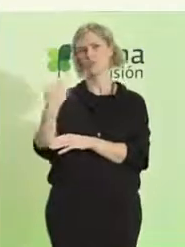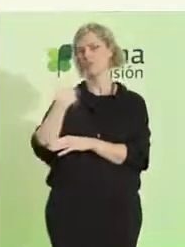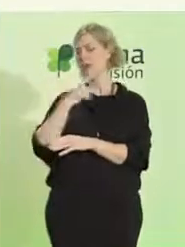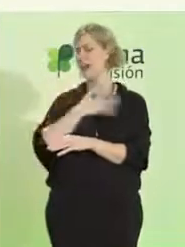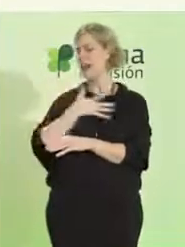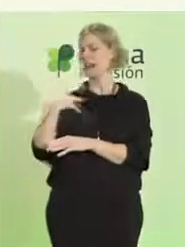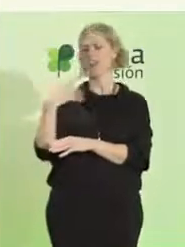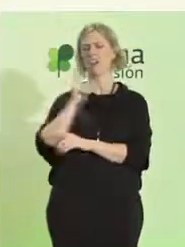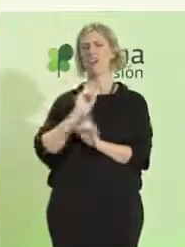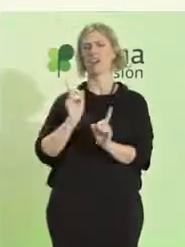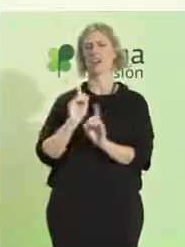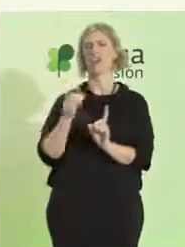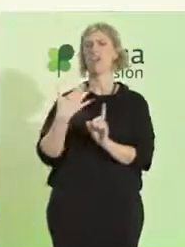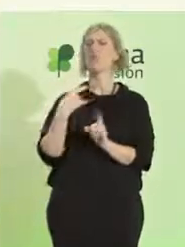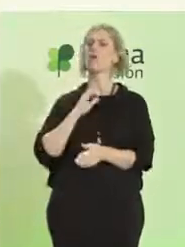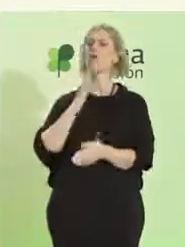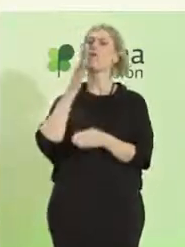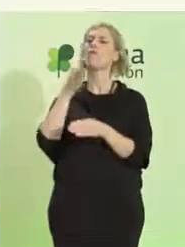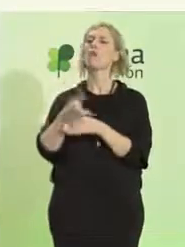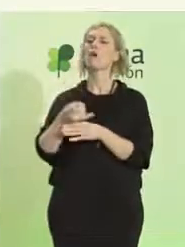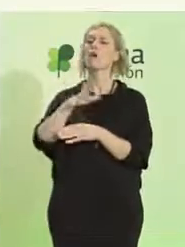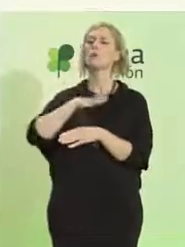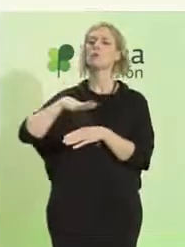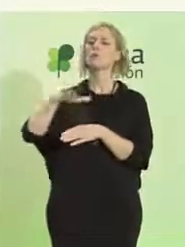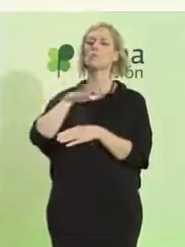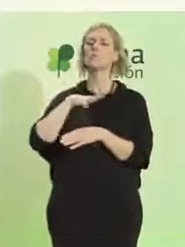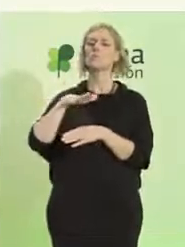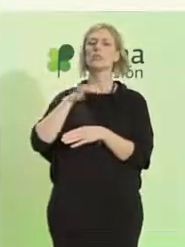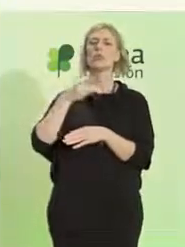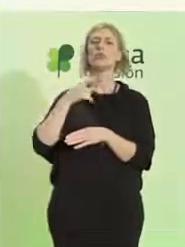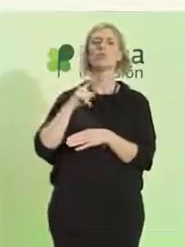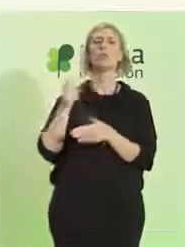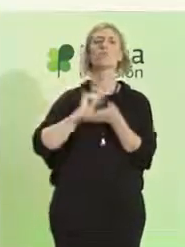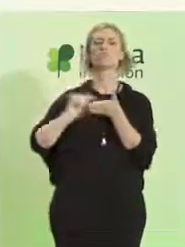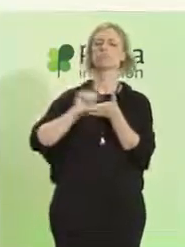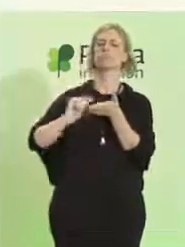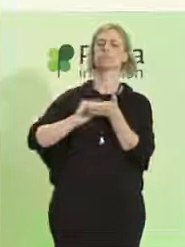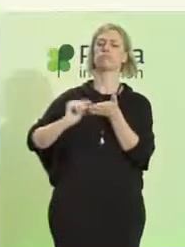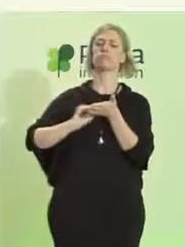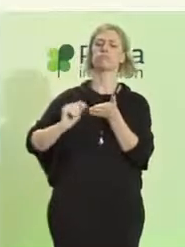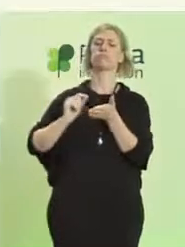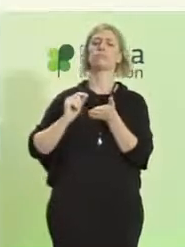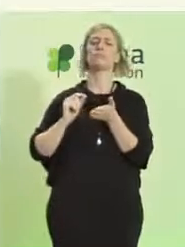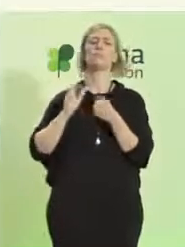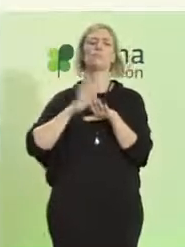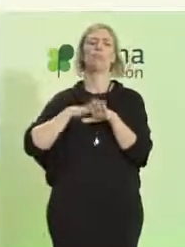a tomar nota de lo que se está diciendo y que lo que diga tenga sentido con lo que venía antes. Y yo apunto cosas. En